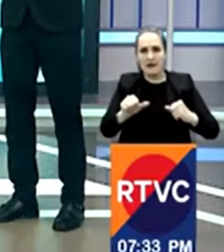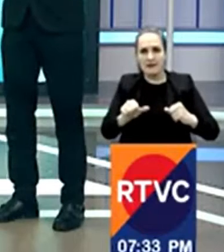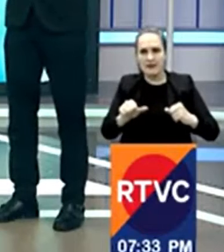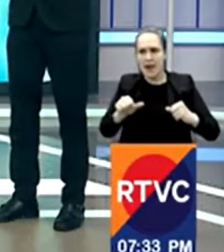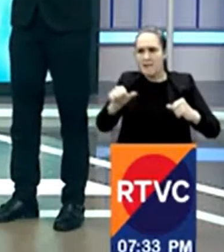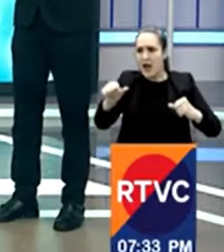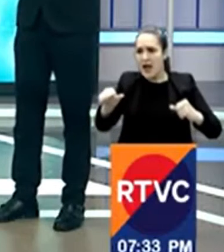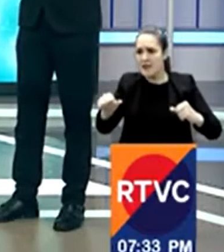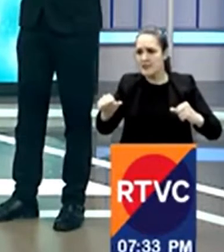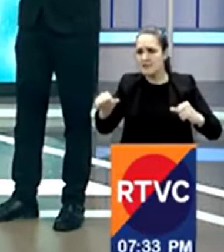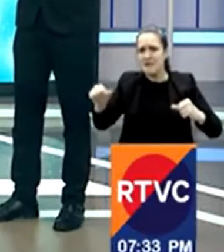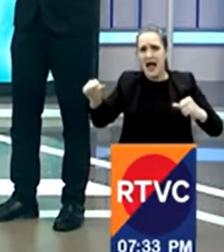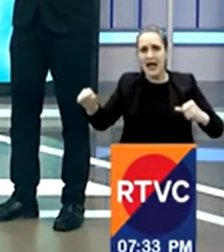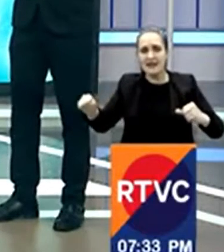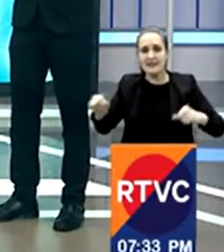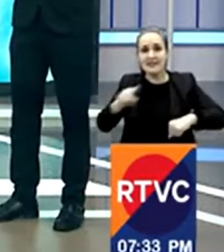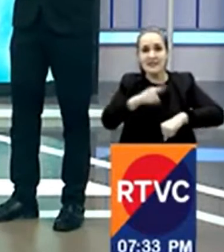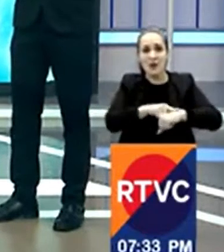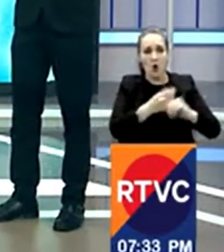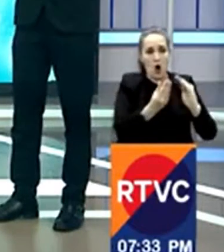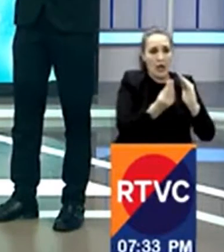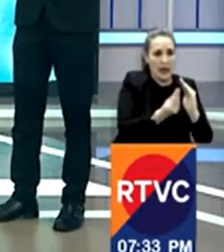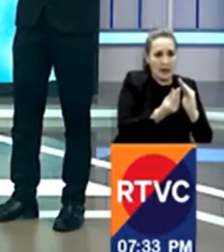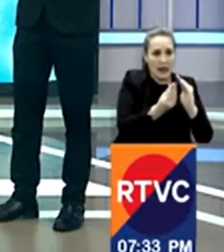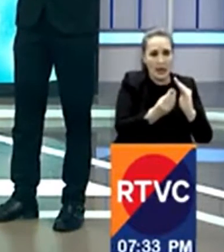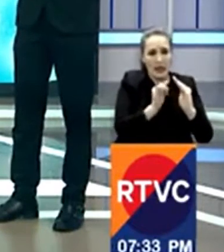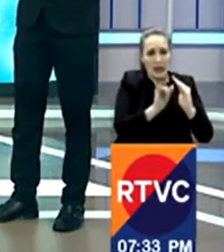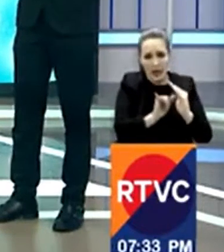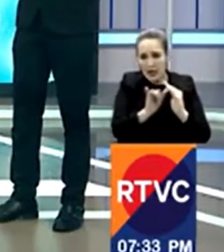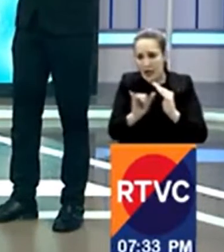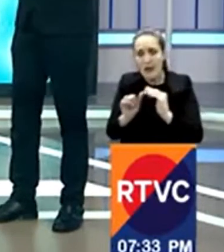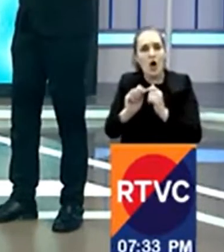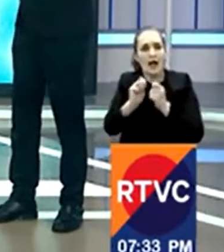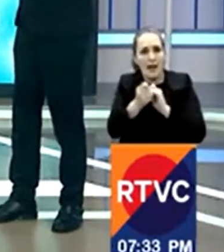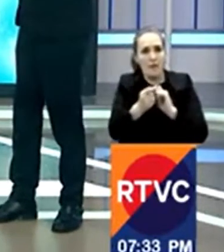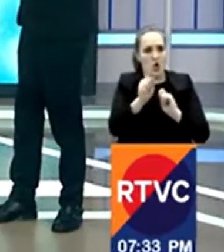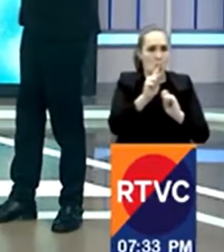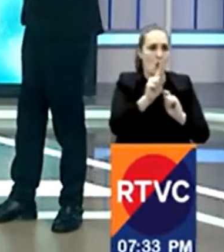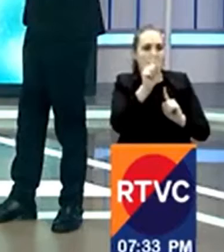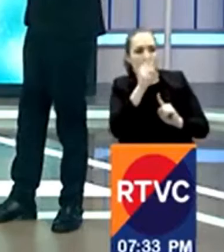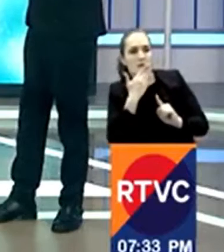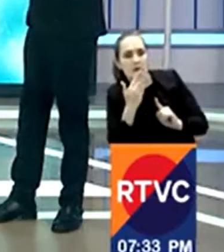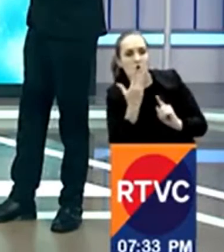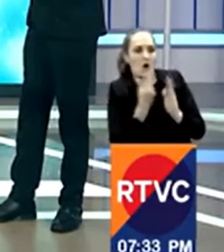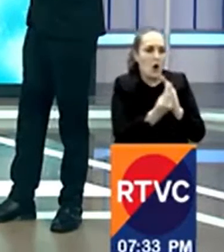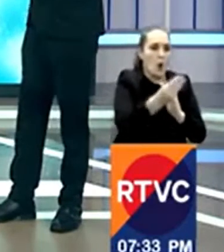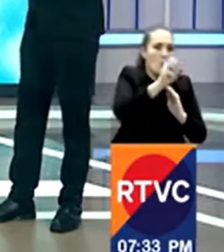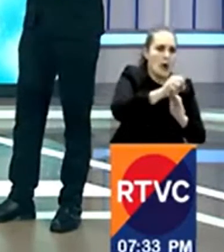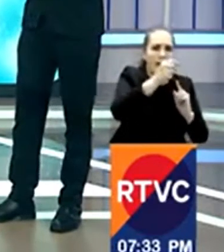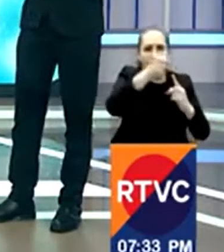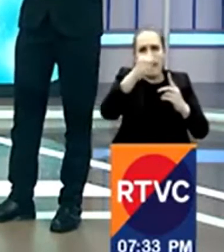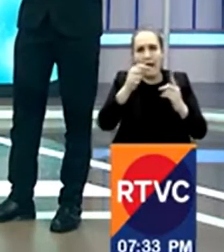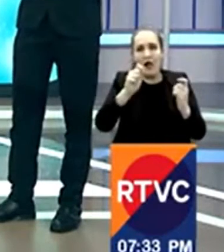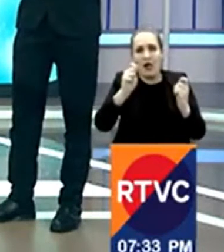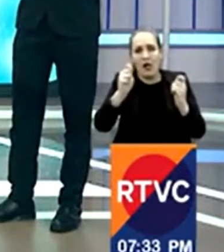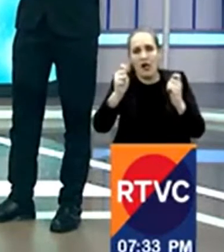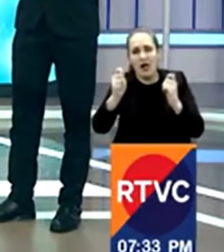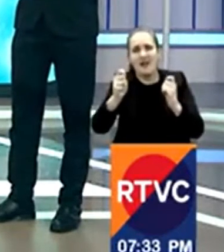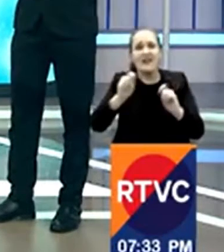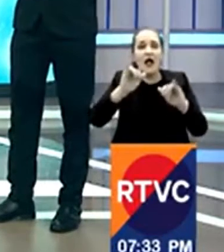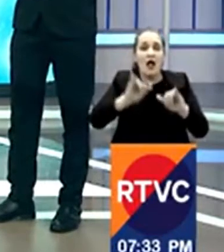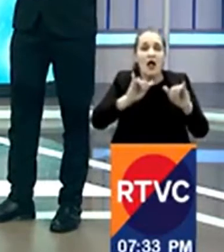por fases, indicando cada vez nuevas excepciones. Luego, 5 meses y 7 días duró